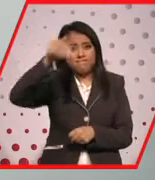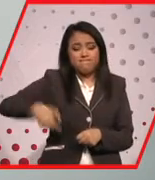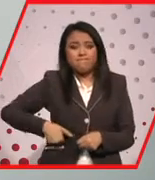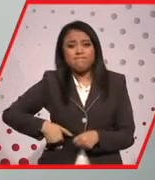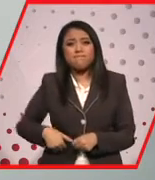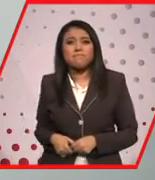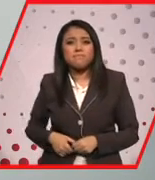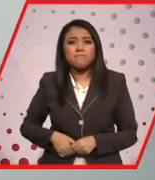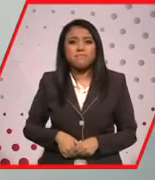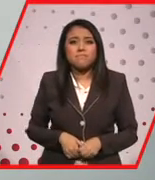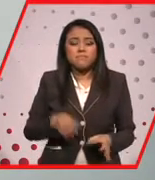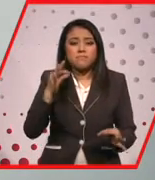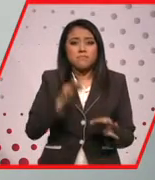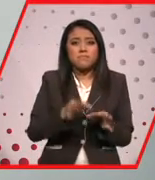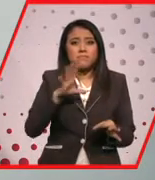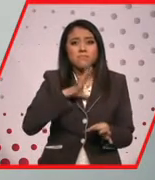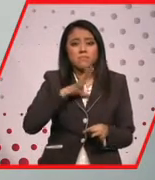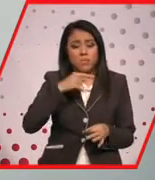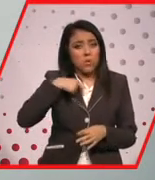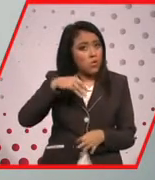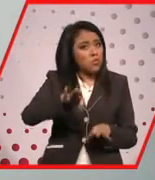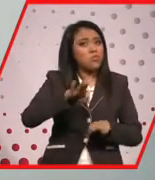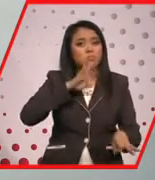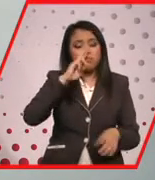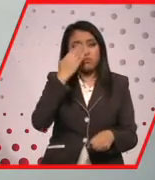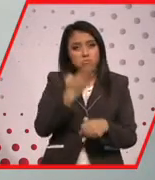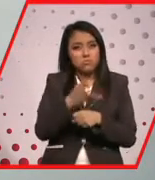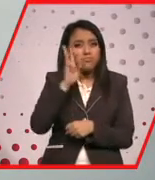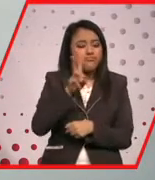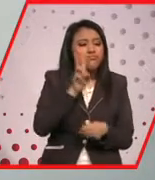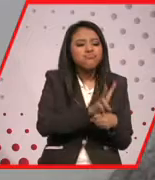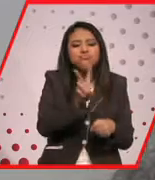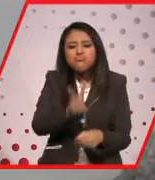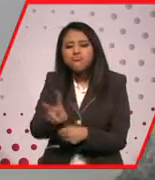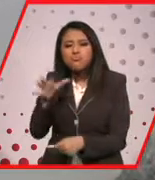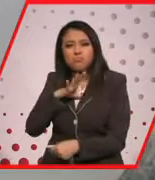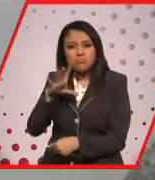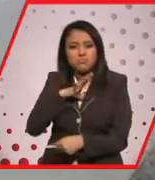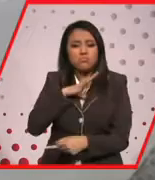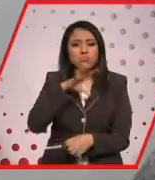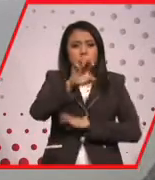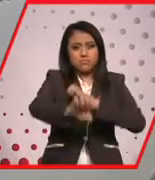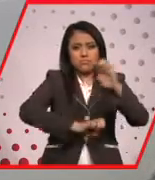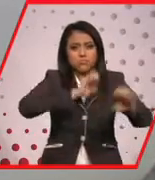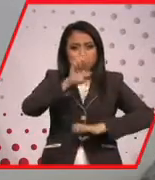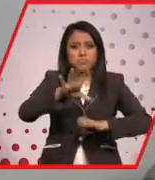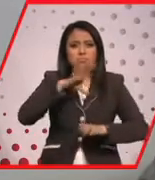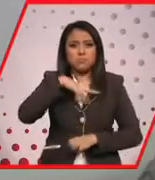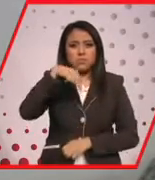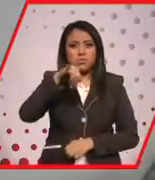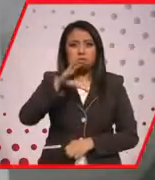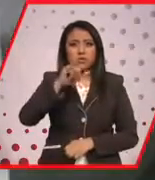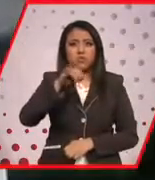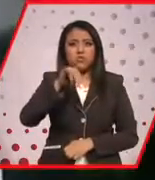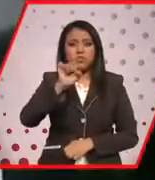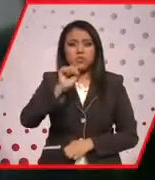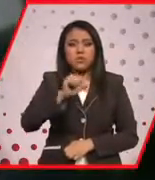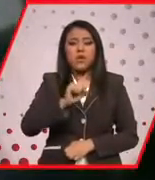en cumplimiento de mi deber de responsabilidad como supervisor operativo de la empresa Diconsa